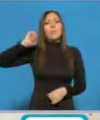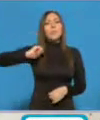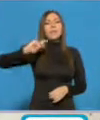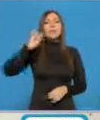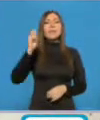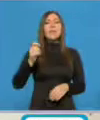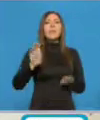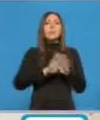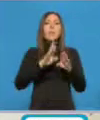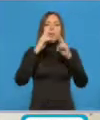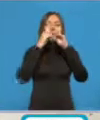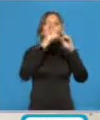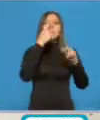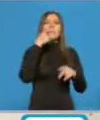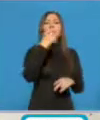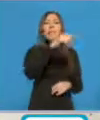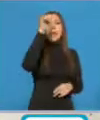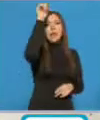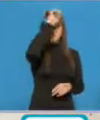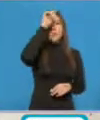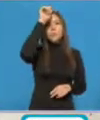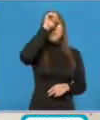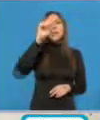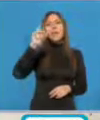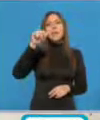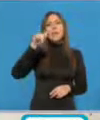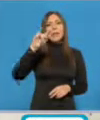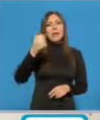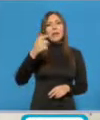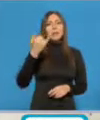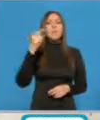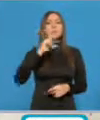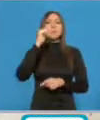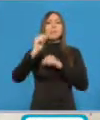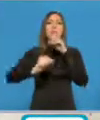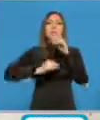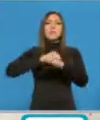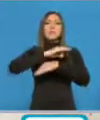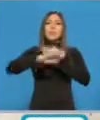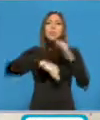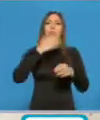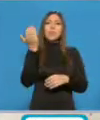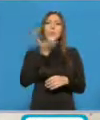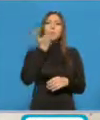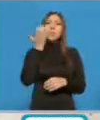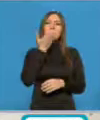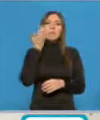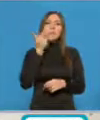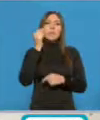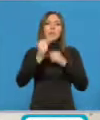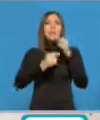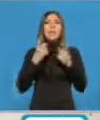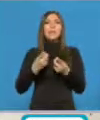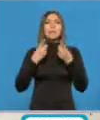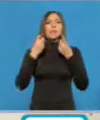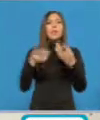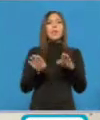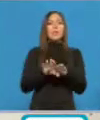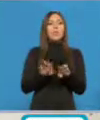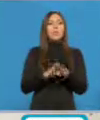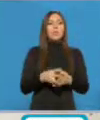al apóstol Santiago. Ok. Entonces se van juntando todas estas tradiciones en un proceso sincrético y van dando un tipo